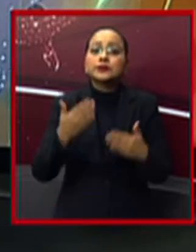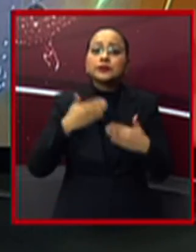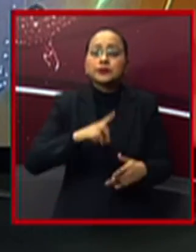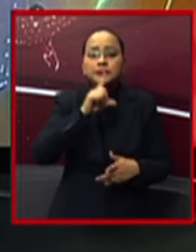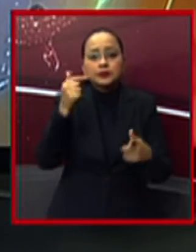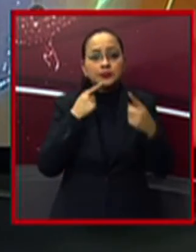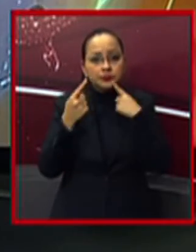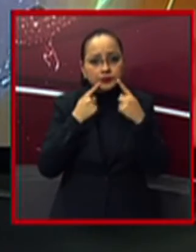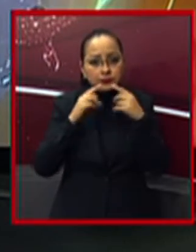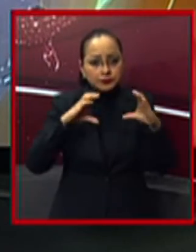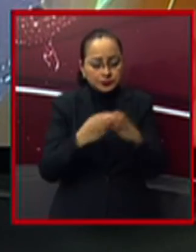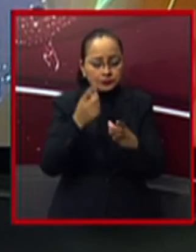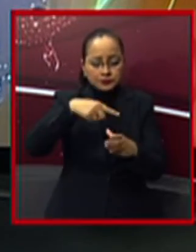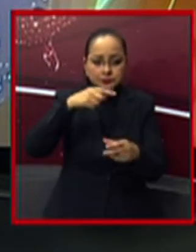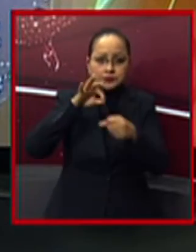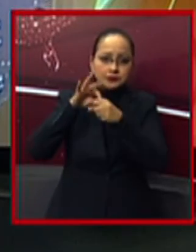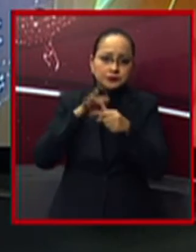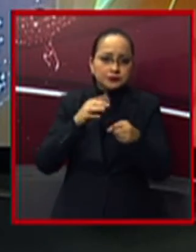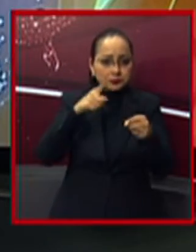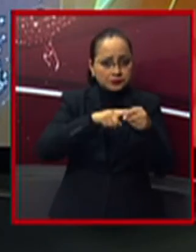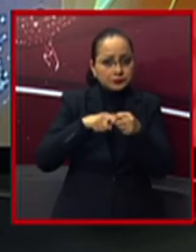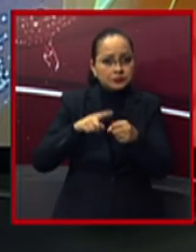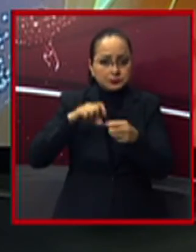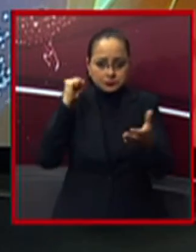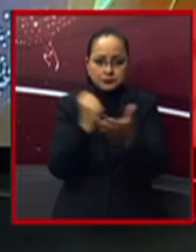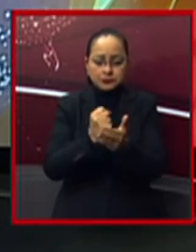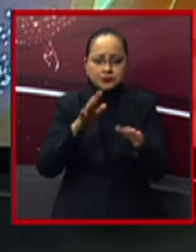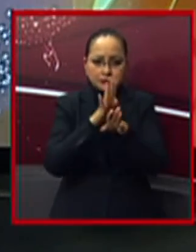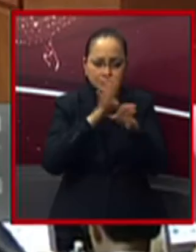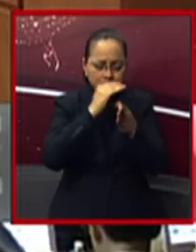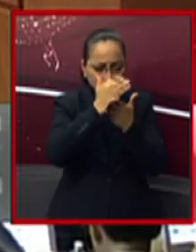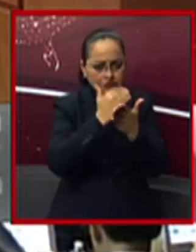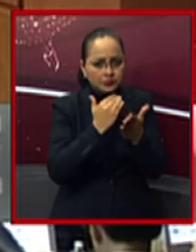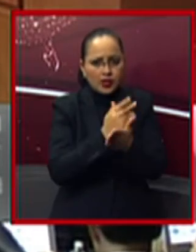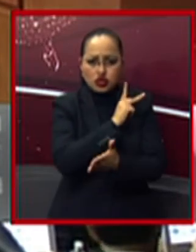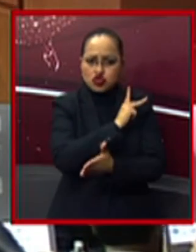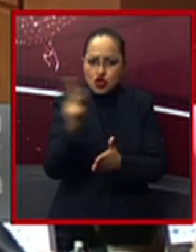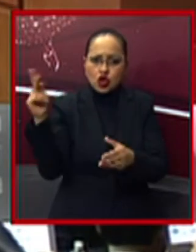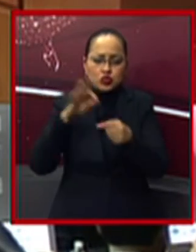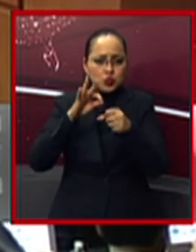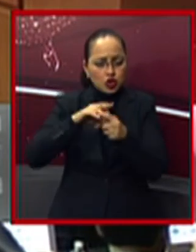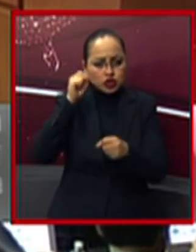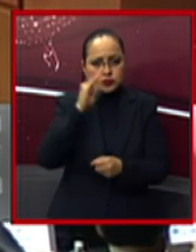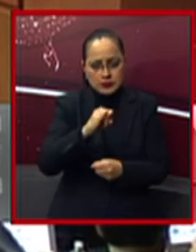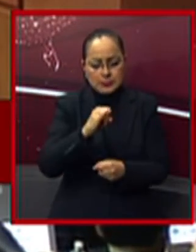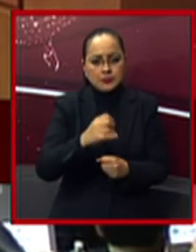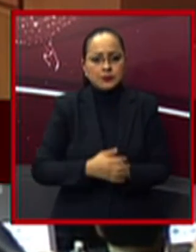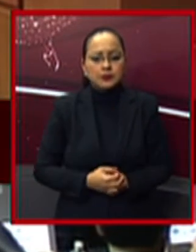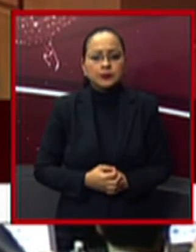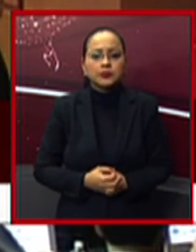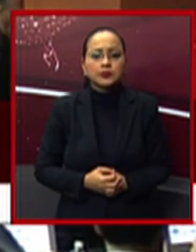dictamen se sometió a votación nominal y quedó aprobada la modificación por unanimidad con 86 votos a favor.